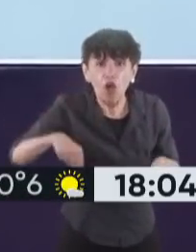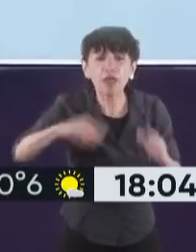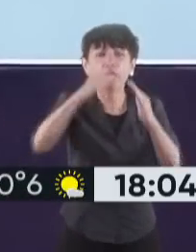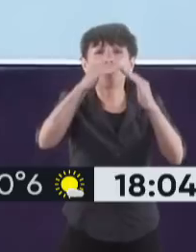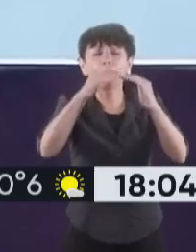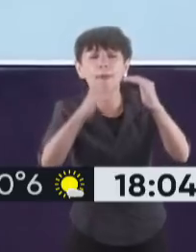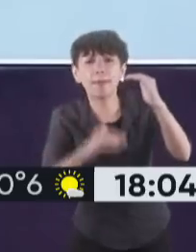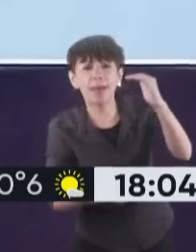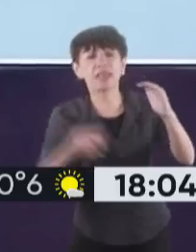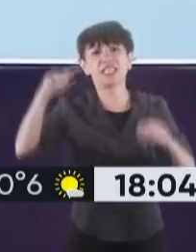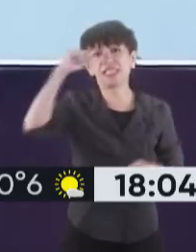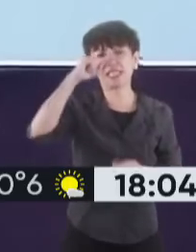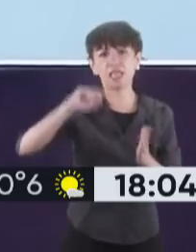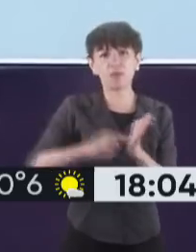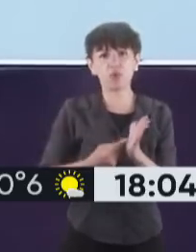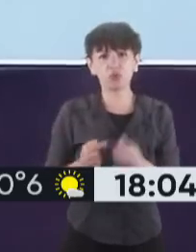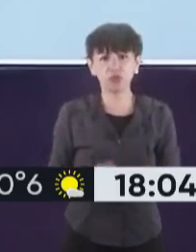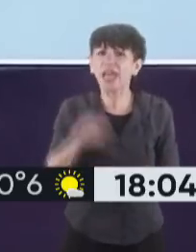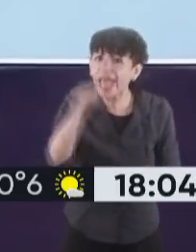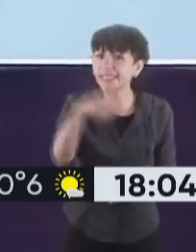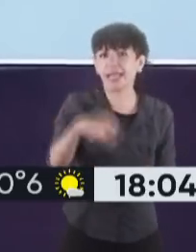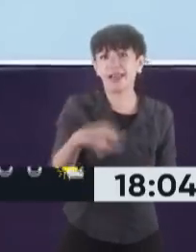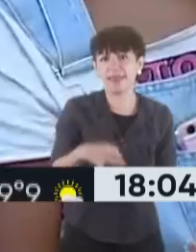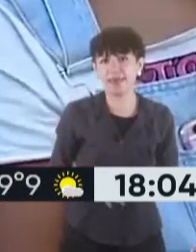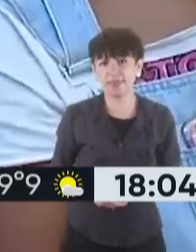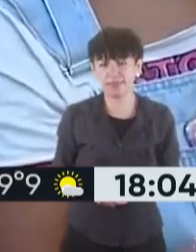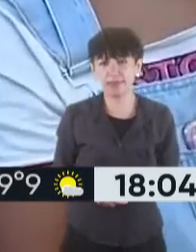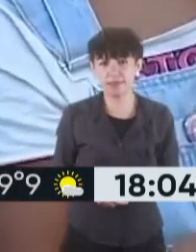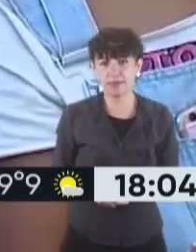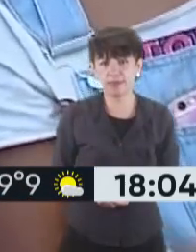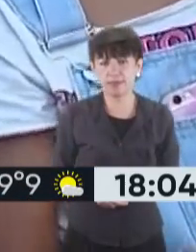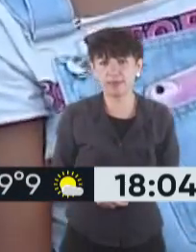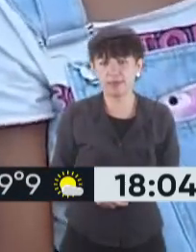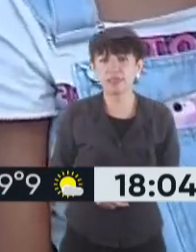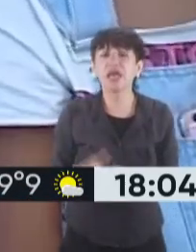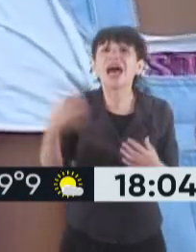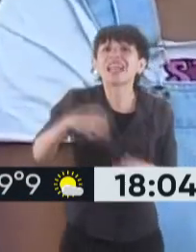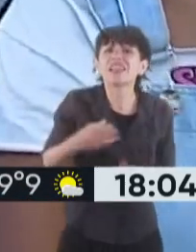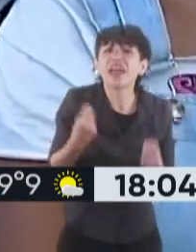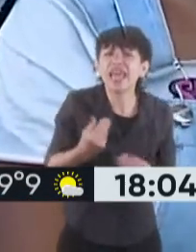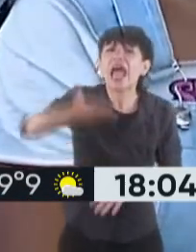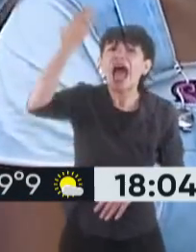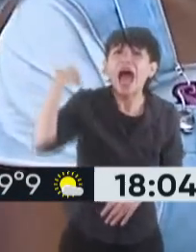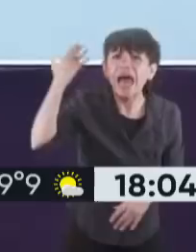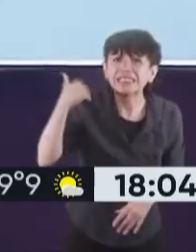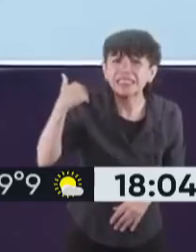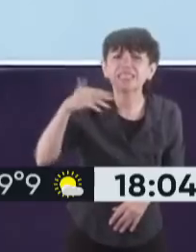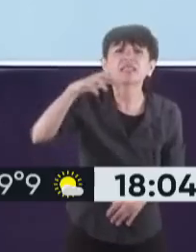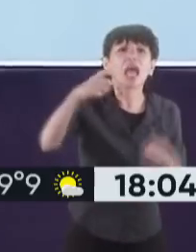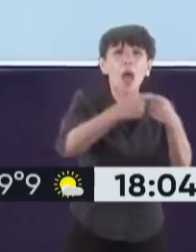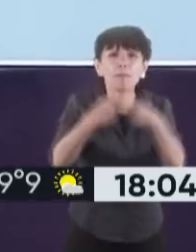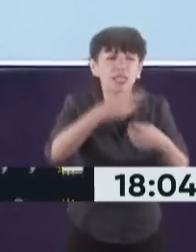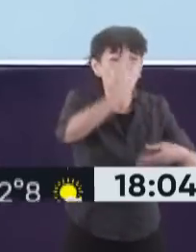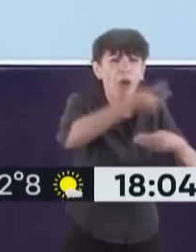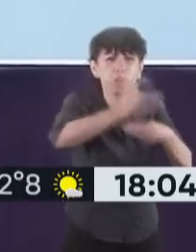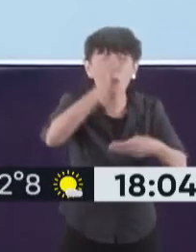puntos de desocupación. Esa es la realidad. La realidad eran pymes que se cerraban y la realidad de hoy son pymes